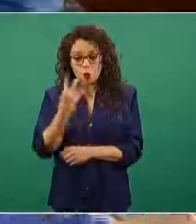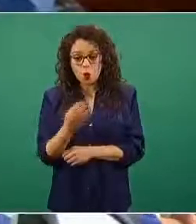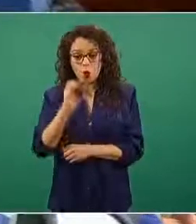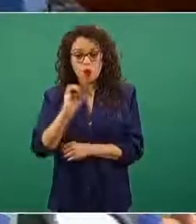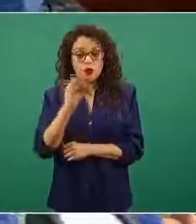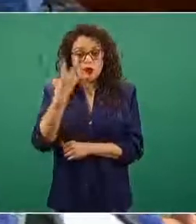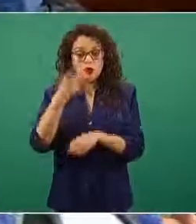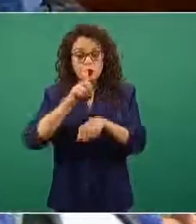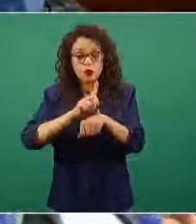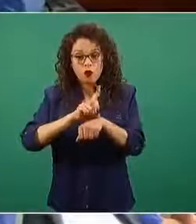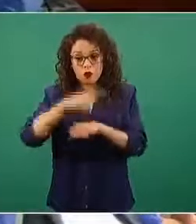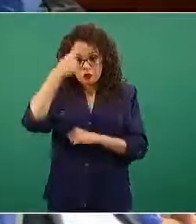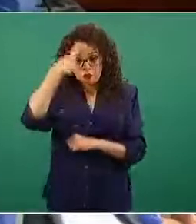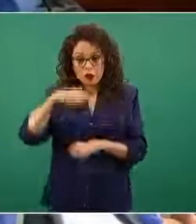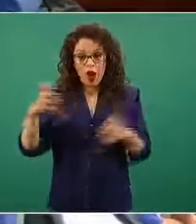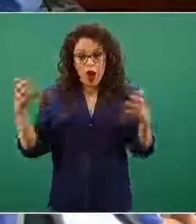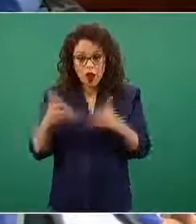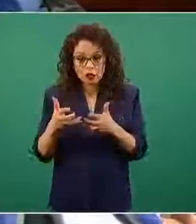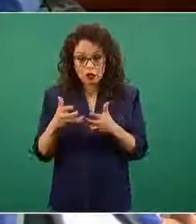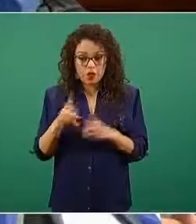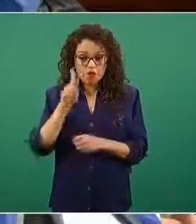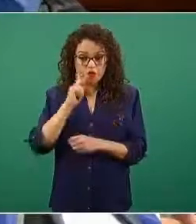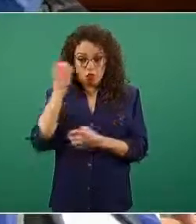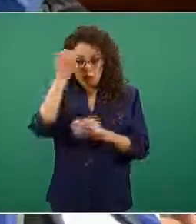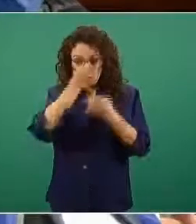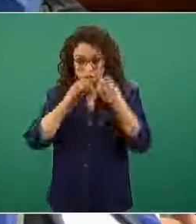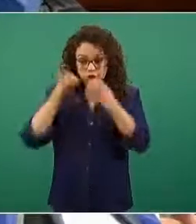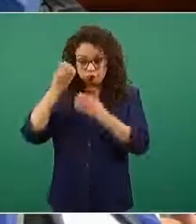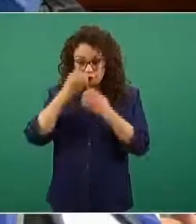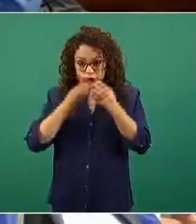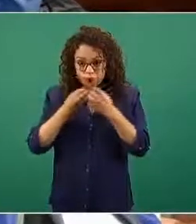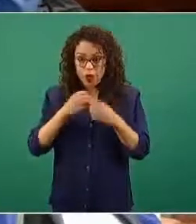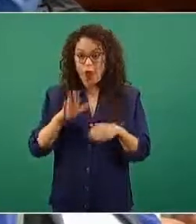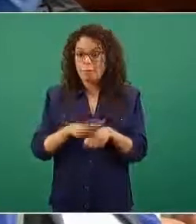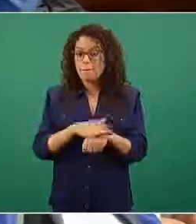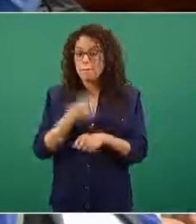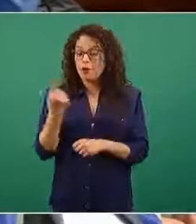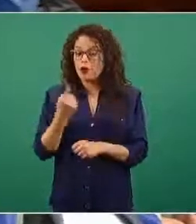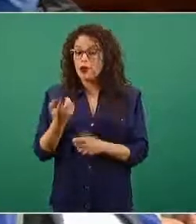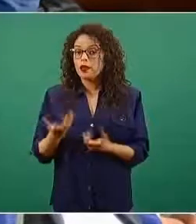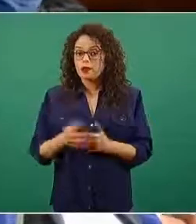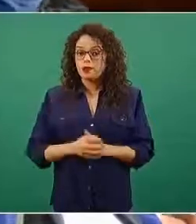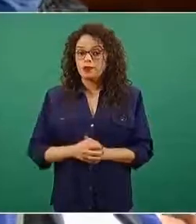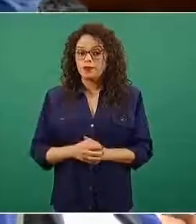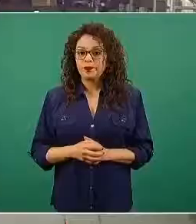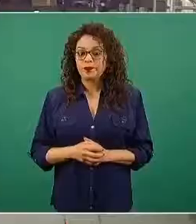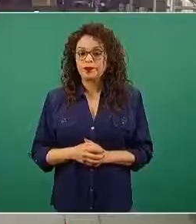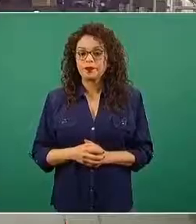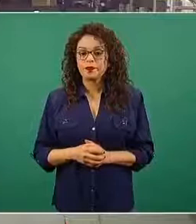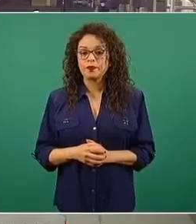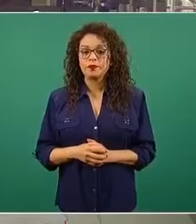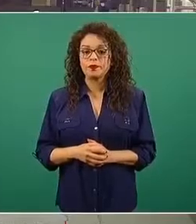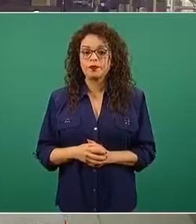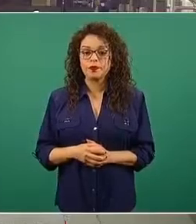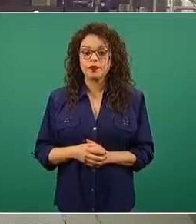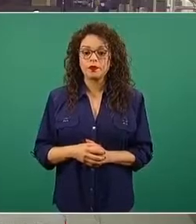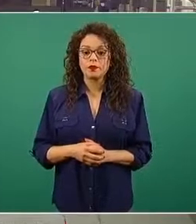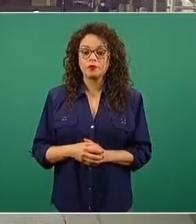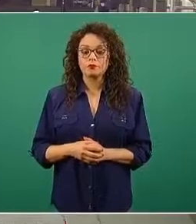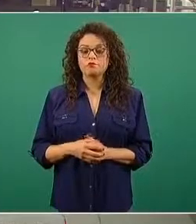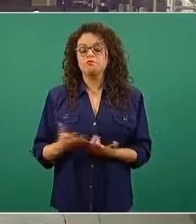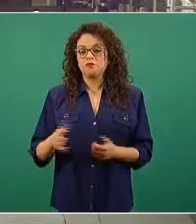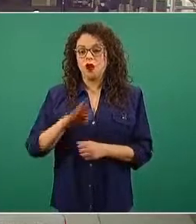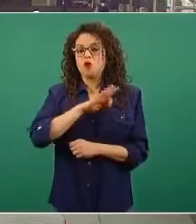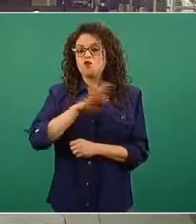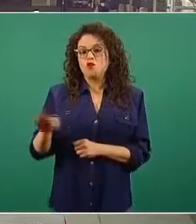días para realizarnos el examen, porque si no estamos corriendo pues el riesgo de que nuestro resultado sea un